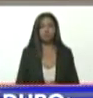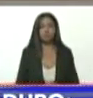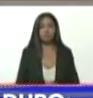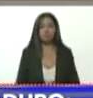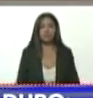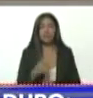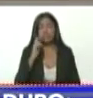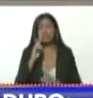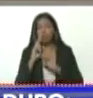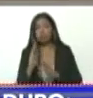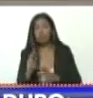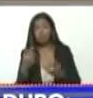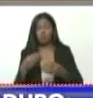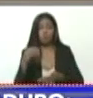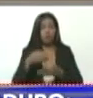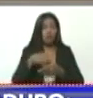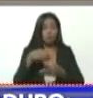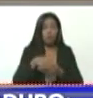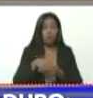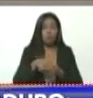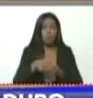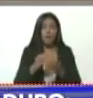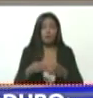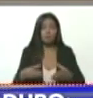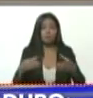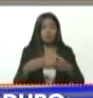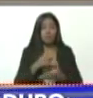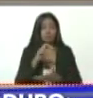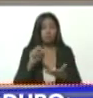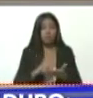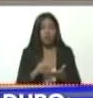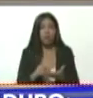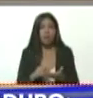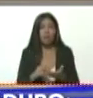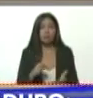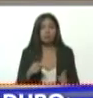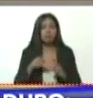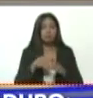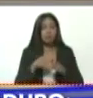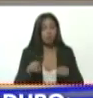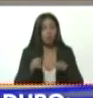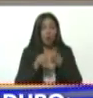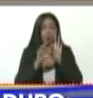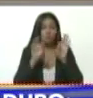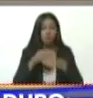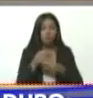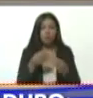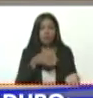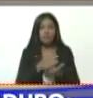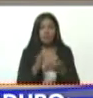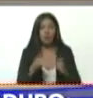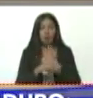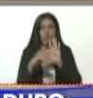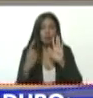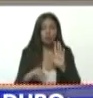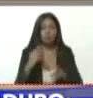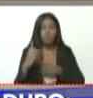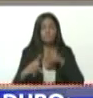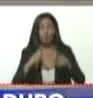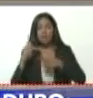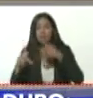consecuencia, instalamos esta mesa nacional para la consecución de medidas que garanticen los derechos